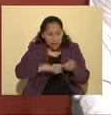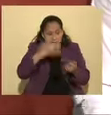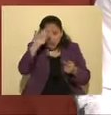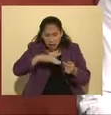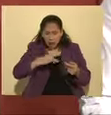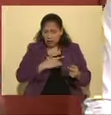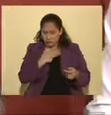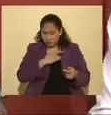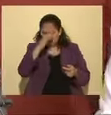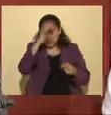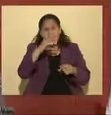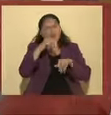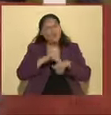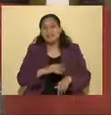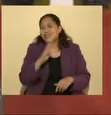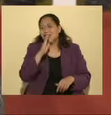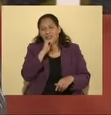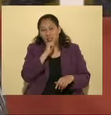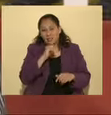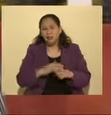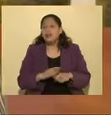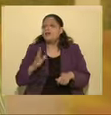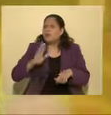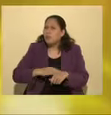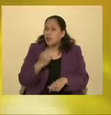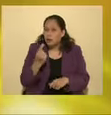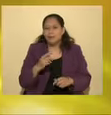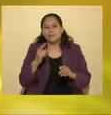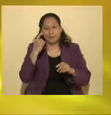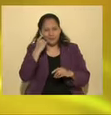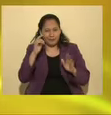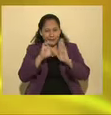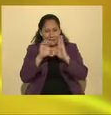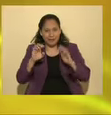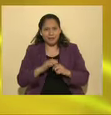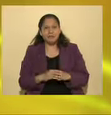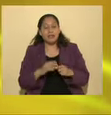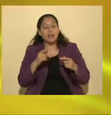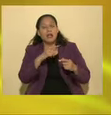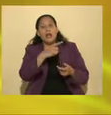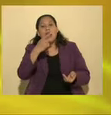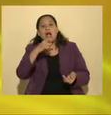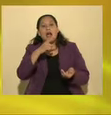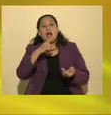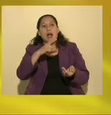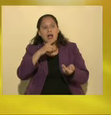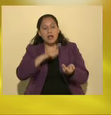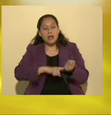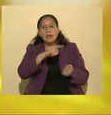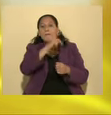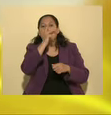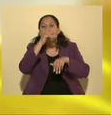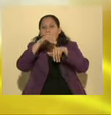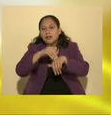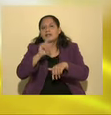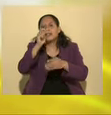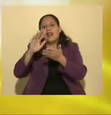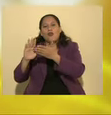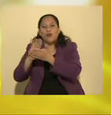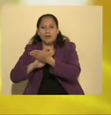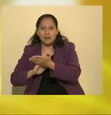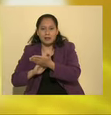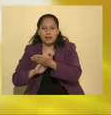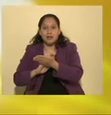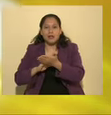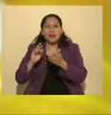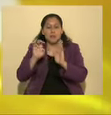conciencia tiene, menos las obedece. Claro. ¿Y por qué pasa esto? Por lo siguiente, porque la magia está en la palabra obediencia. Es decir, una